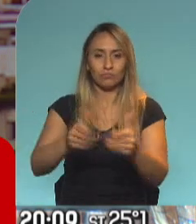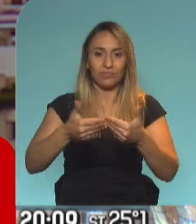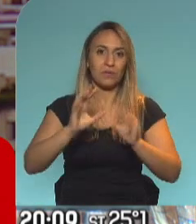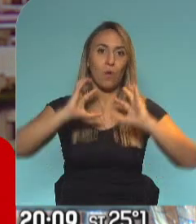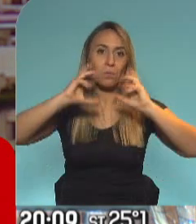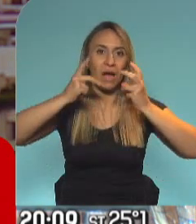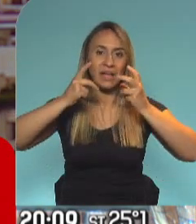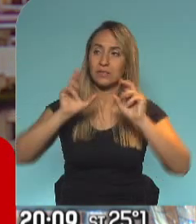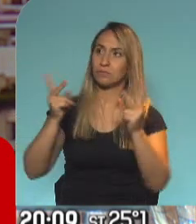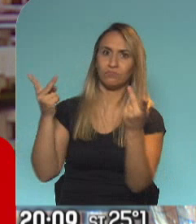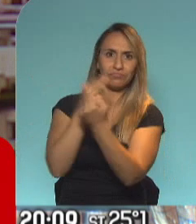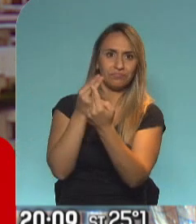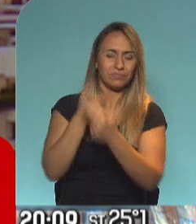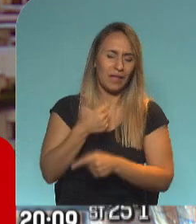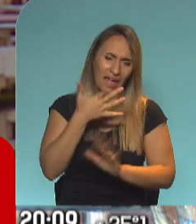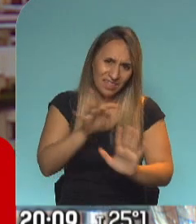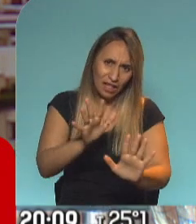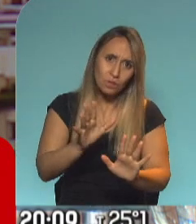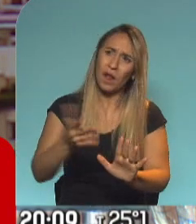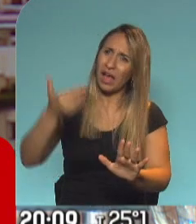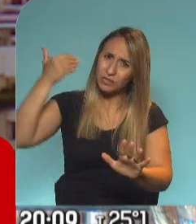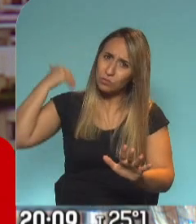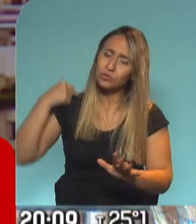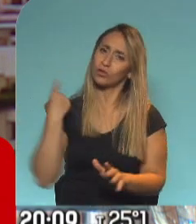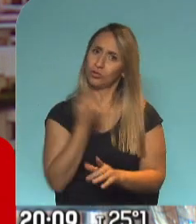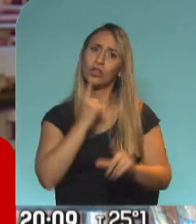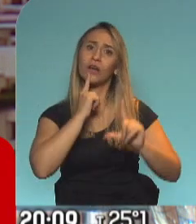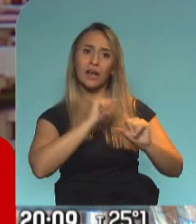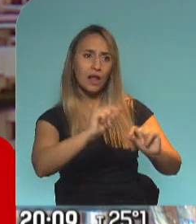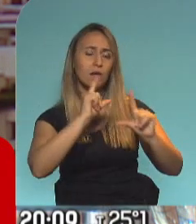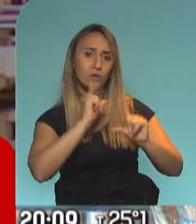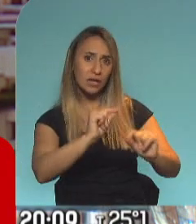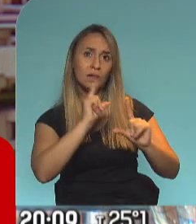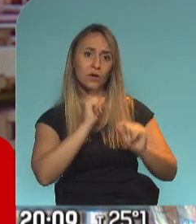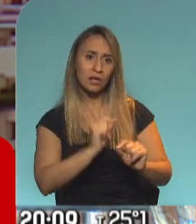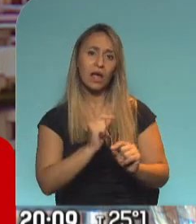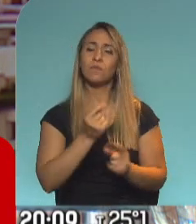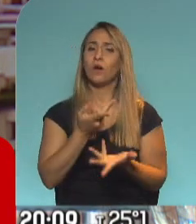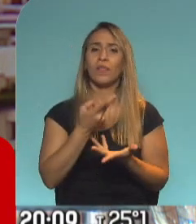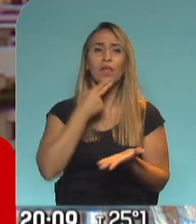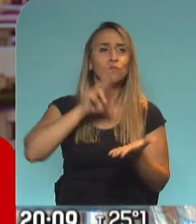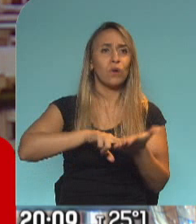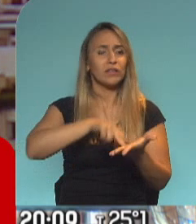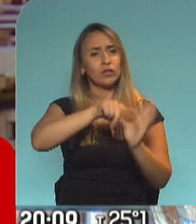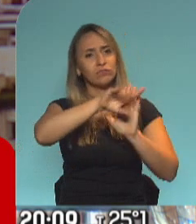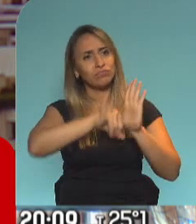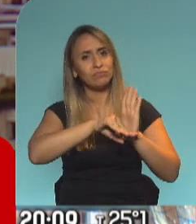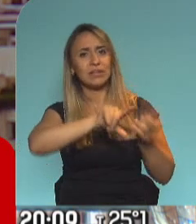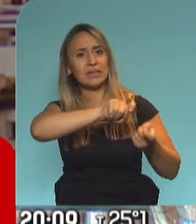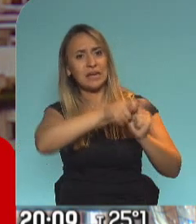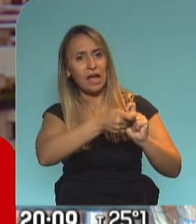Sí. sino a que venimos desde hace tiempo reclamando una reforma tributaria, reclamando